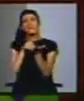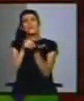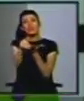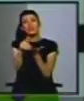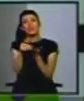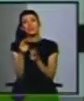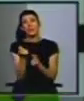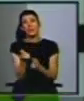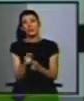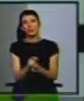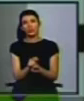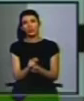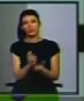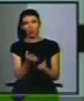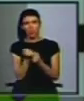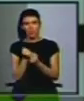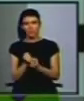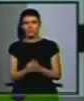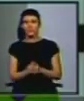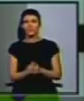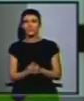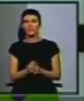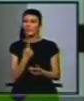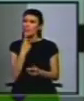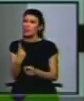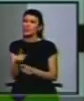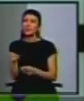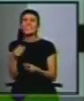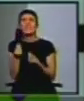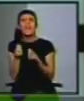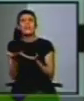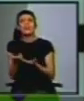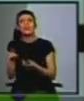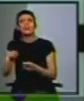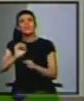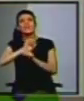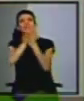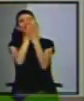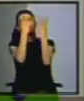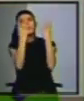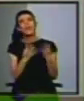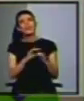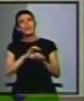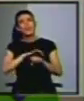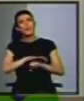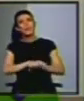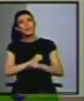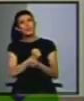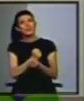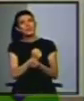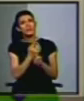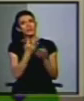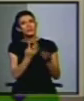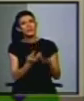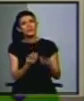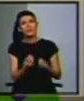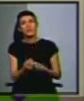2.000 millones de pesos. ¿Qué fue lo que pasó, Javier, para que usted terminara tras las rejas? Bueno,